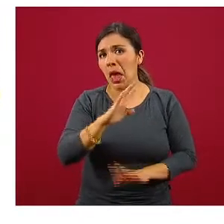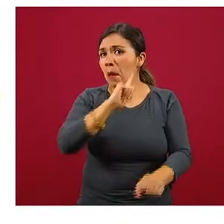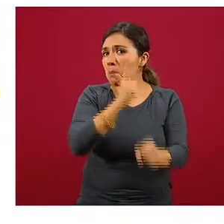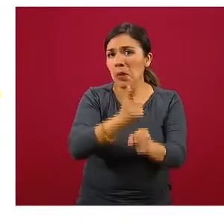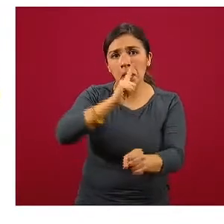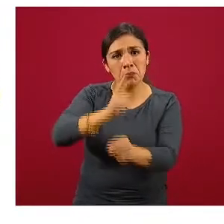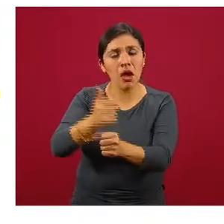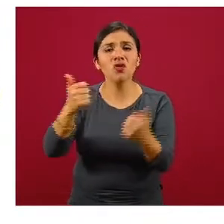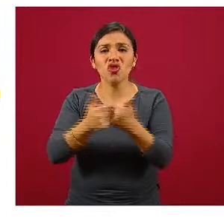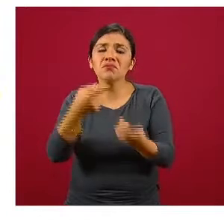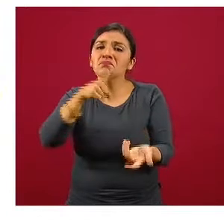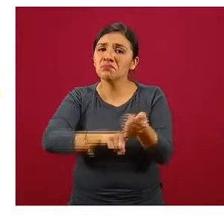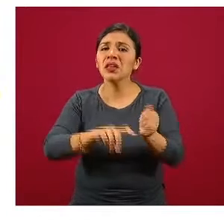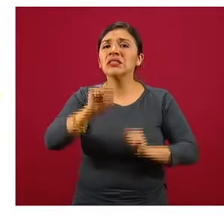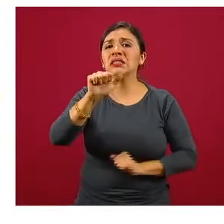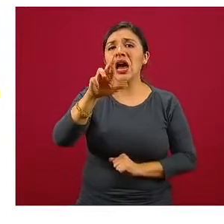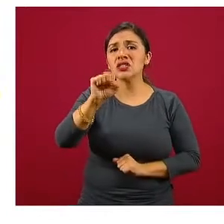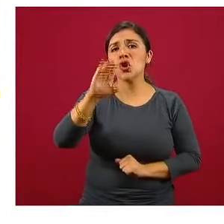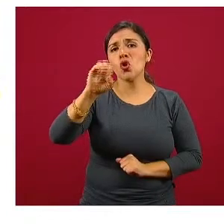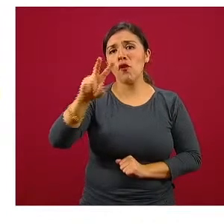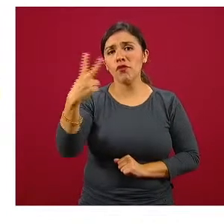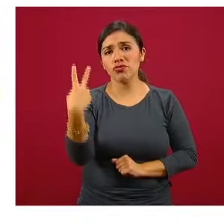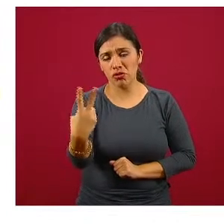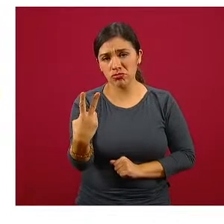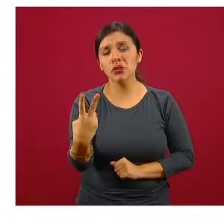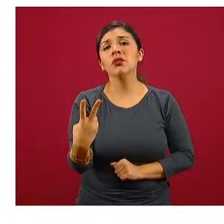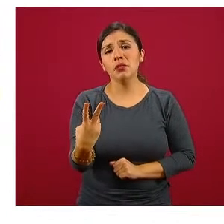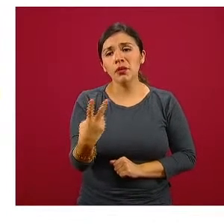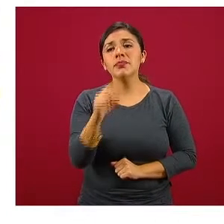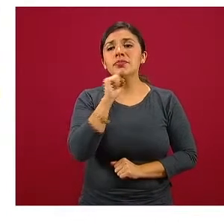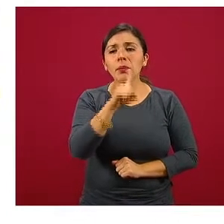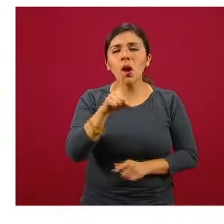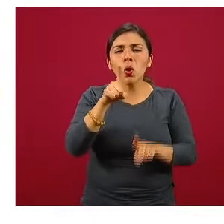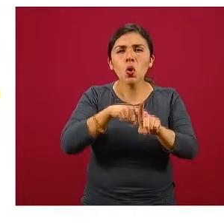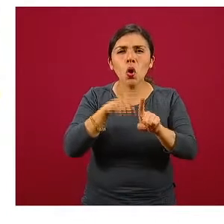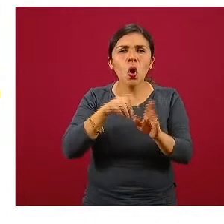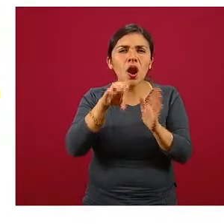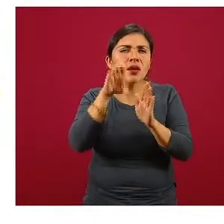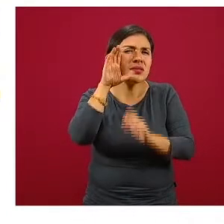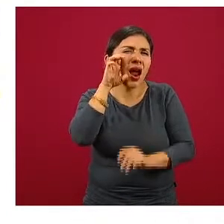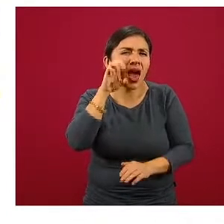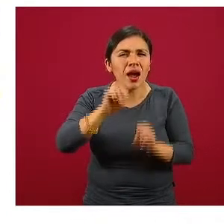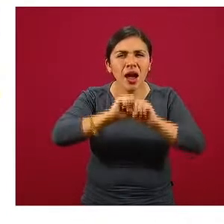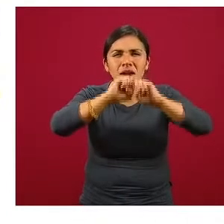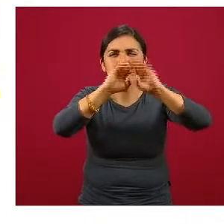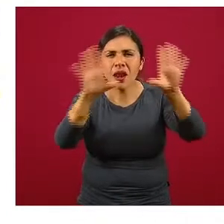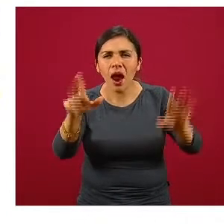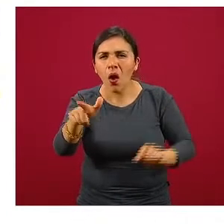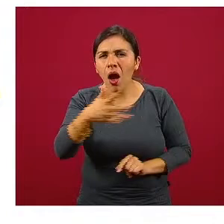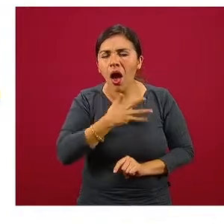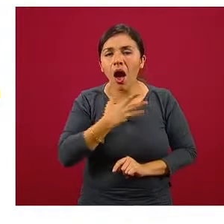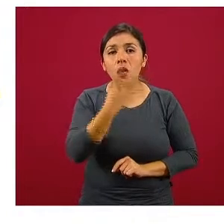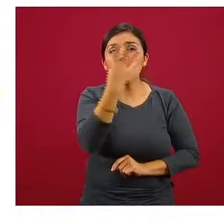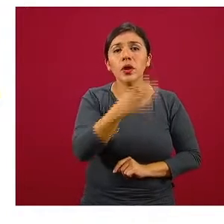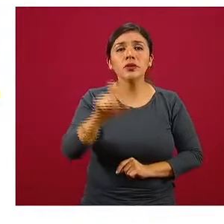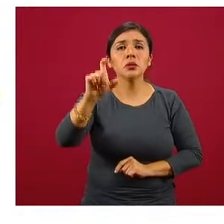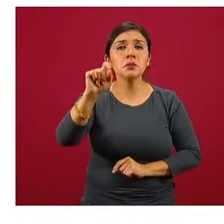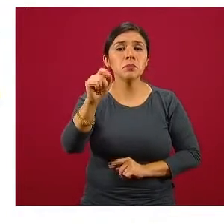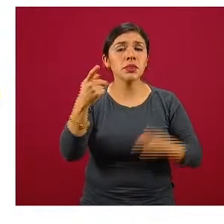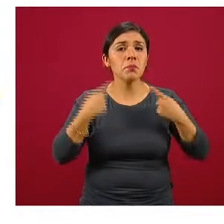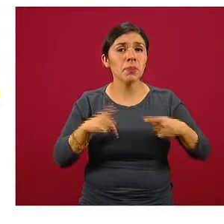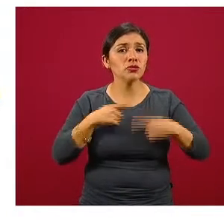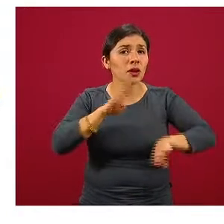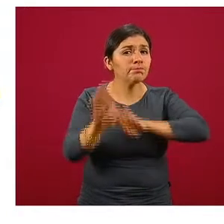evidenciar al virus SARS-CoV-2, y así también en un color naranja claro vemos 420 defunciones